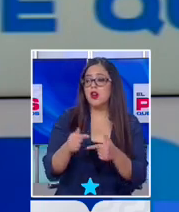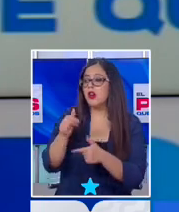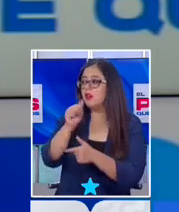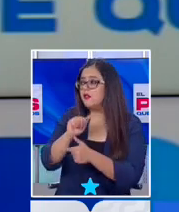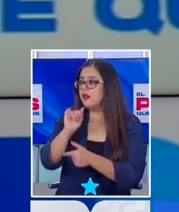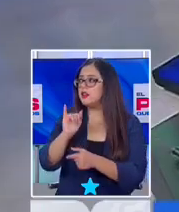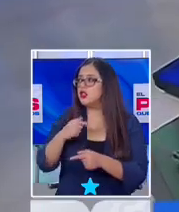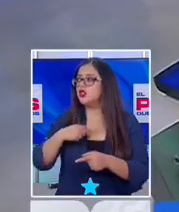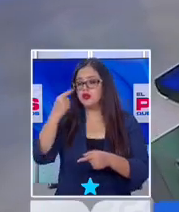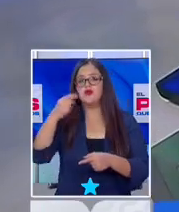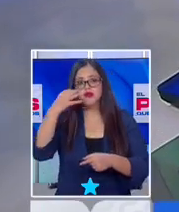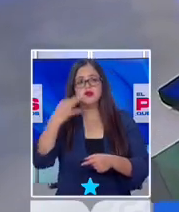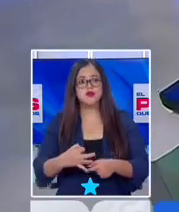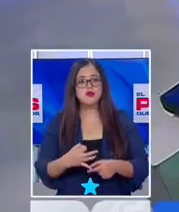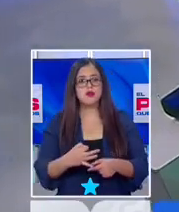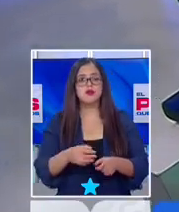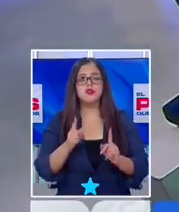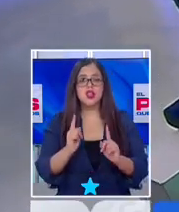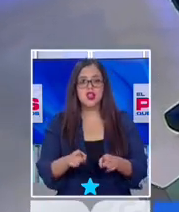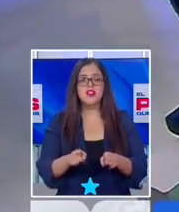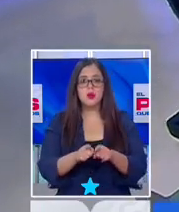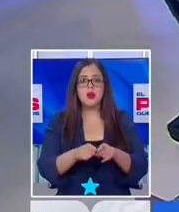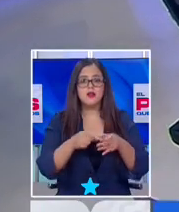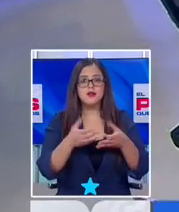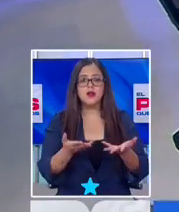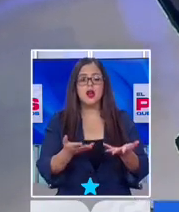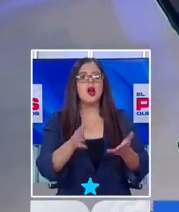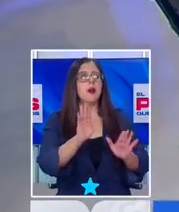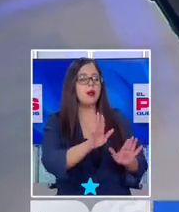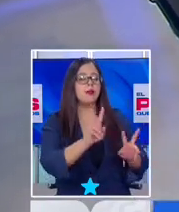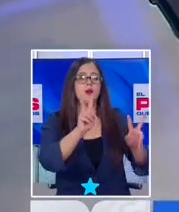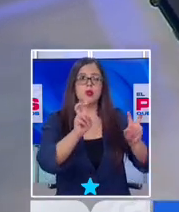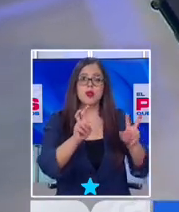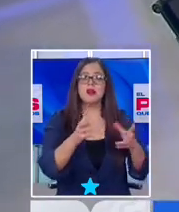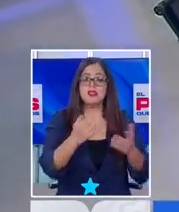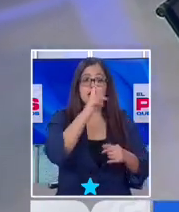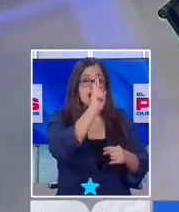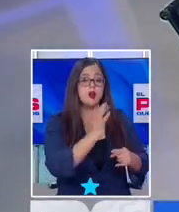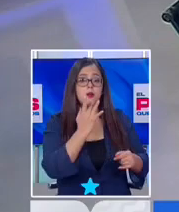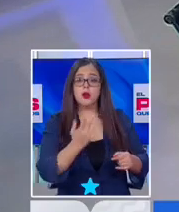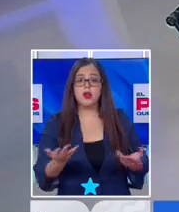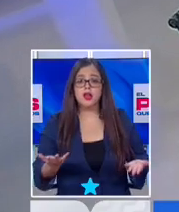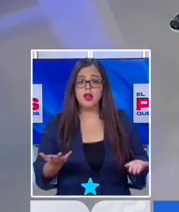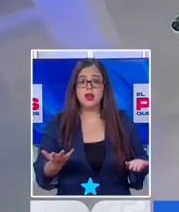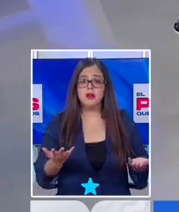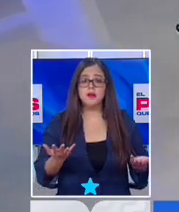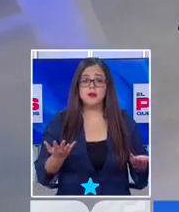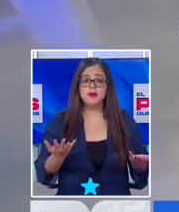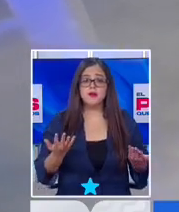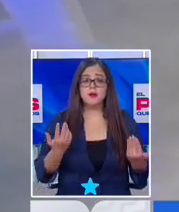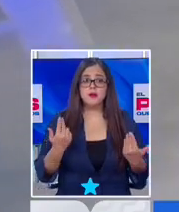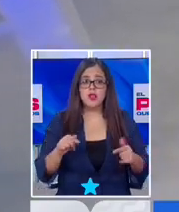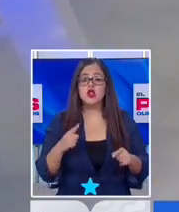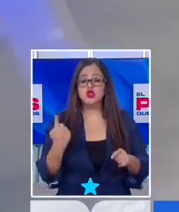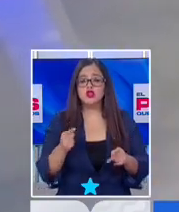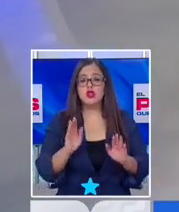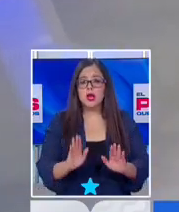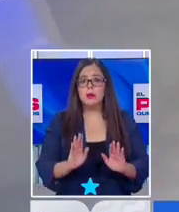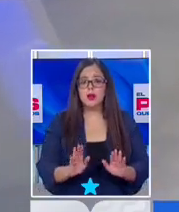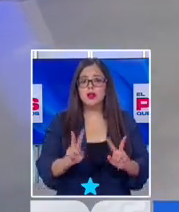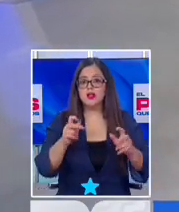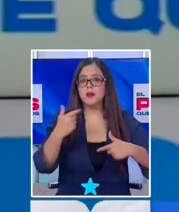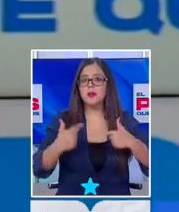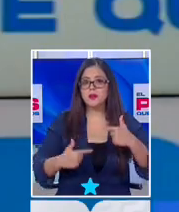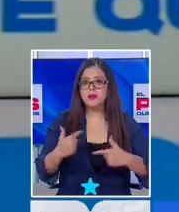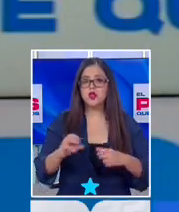convencido pero que también tiene que ver con realizar un contrapeso de facultad porque a quien se está planteando por lo meno estamos obviamente a la espera lo que va a ser esa